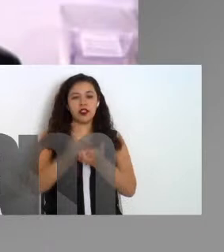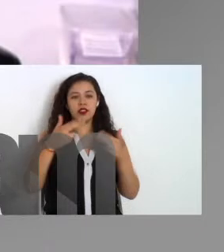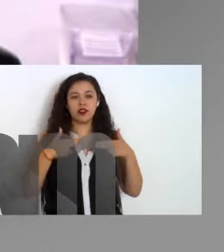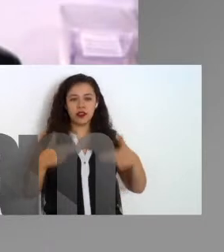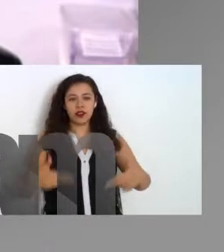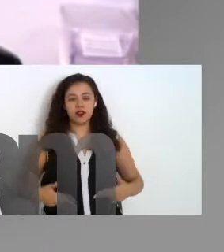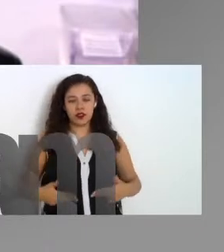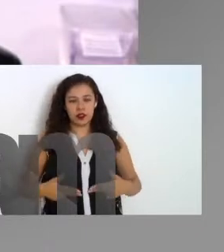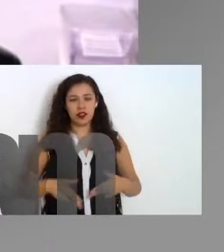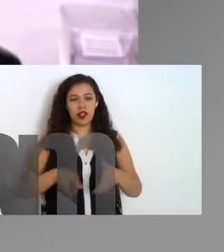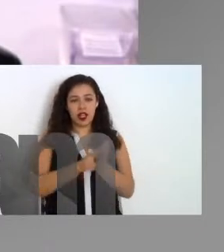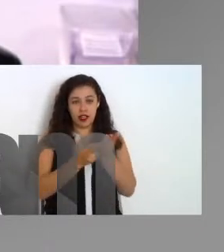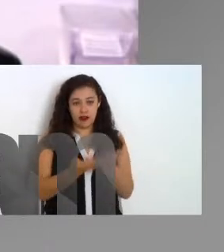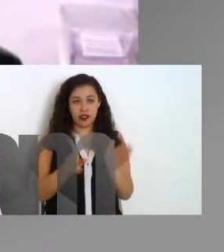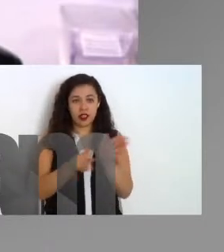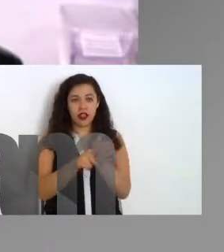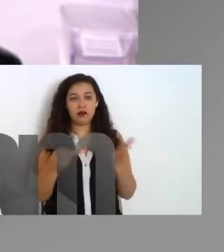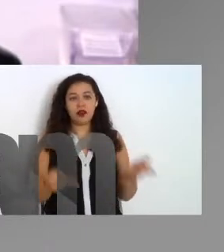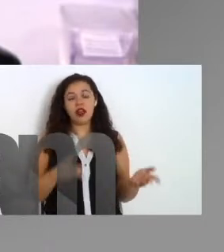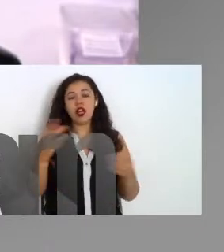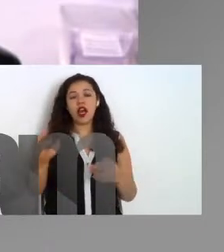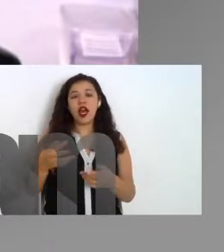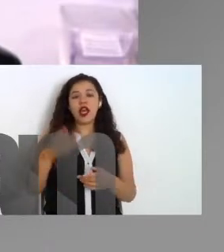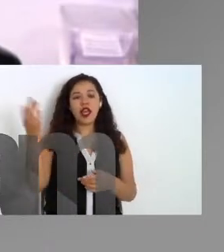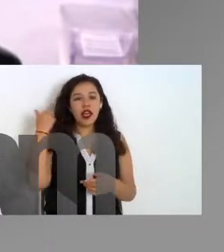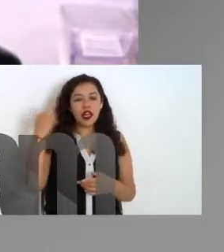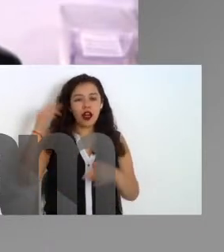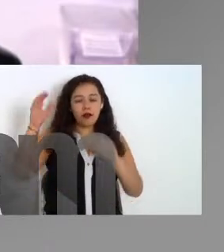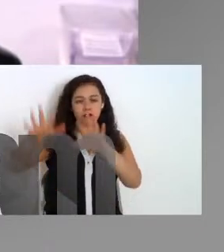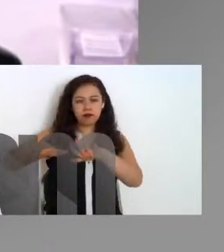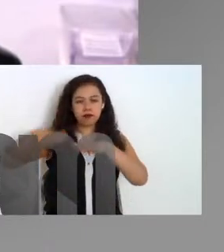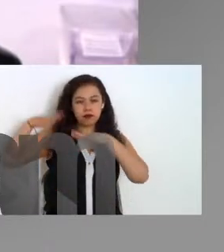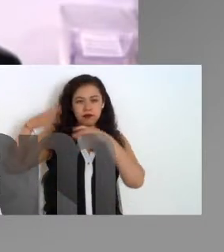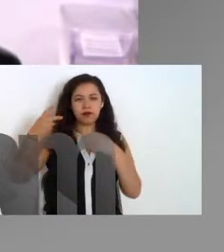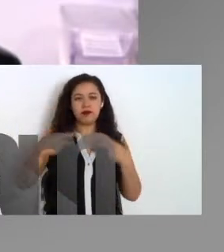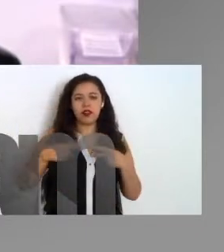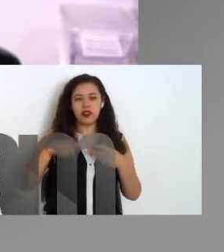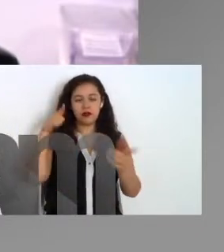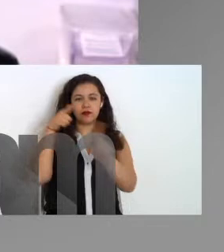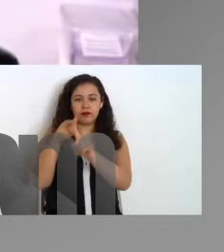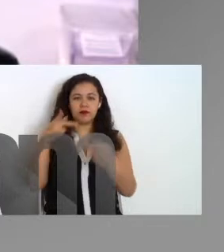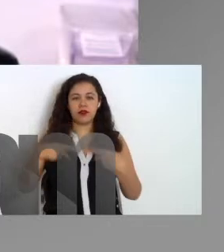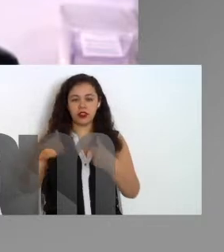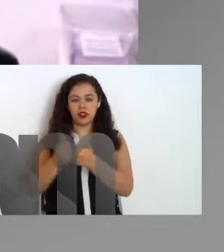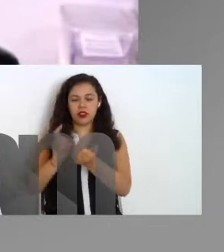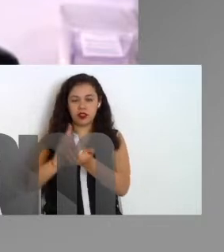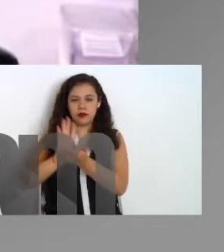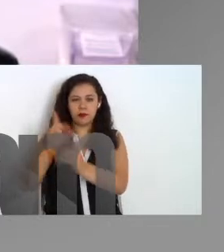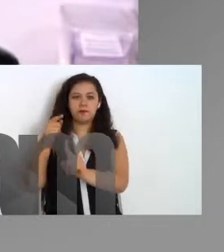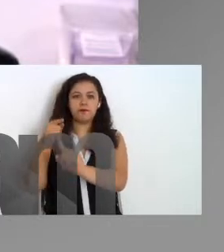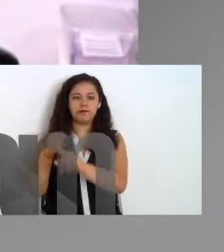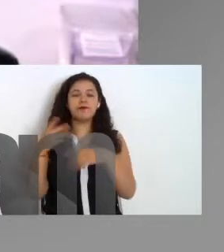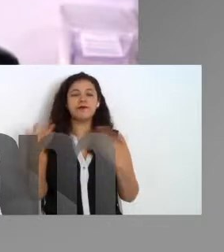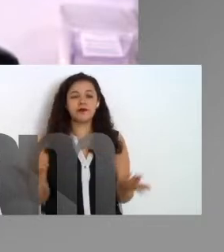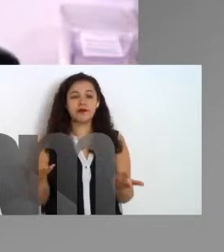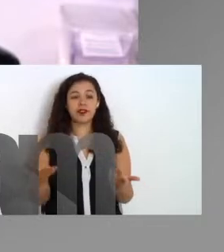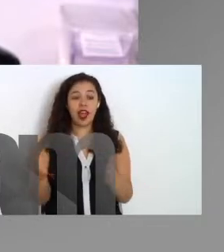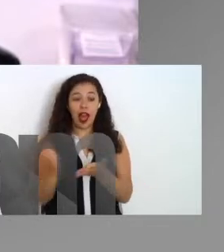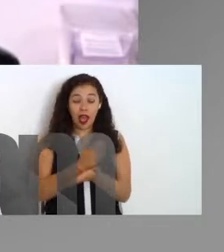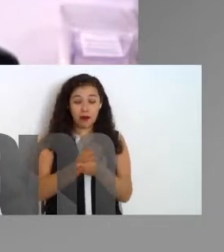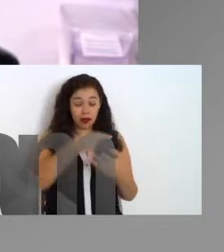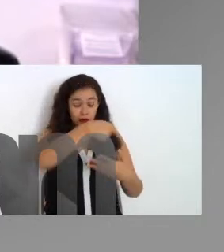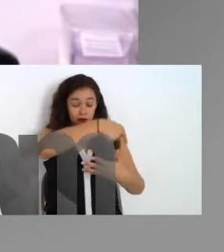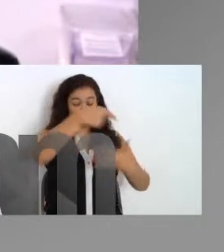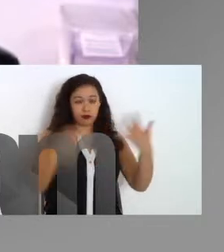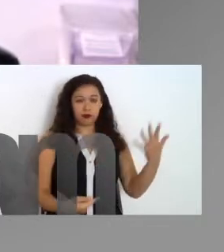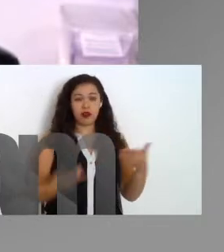revistas, periódicos y programas de radio a nivel estatal dirigidos a personas con discapacidad. Aunado al trabajo anterior, el actual